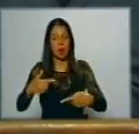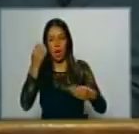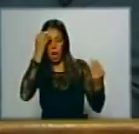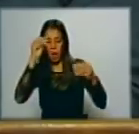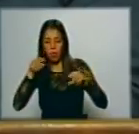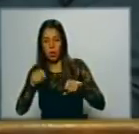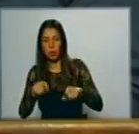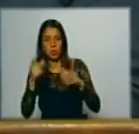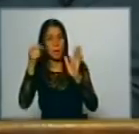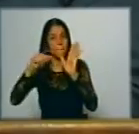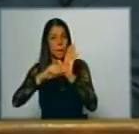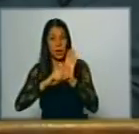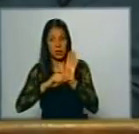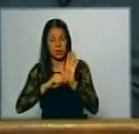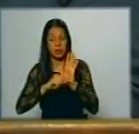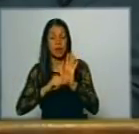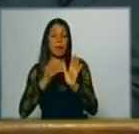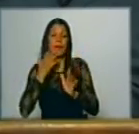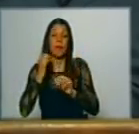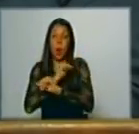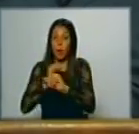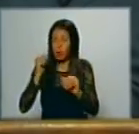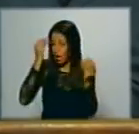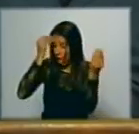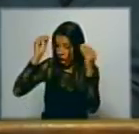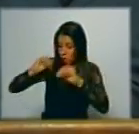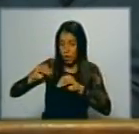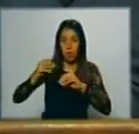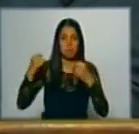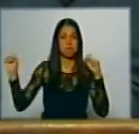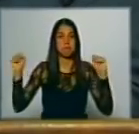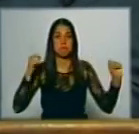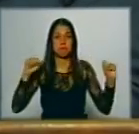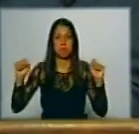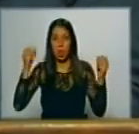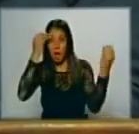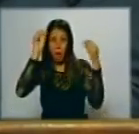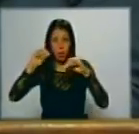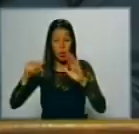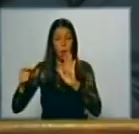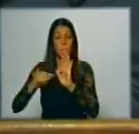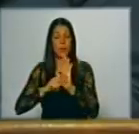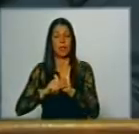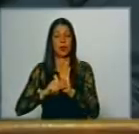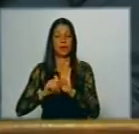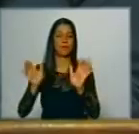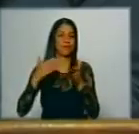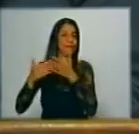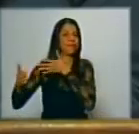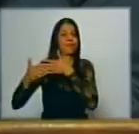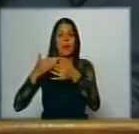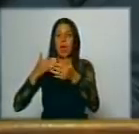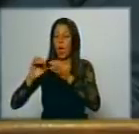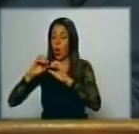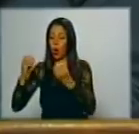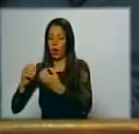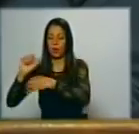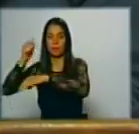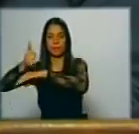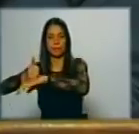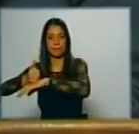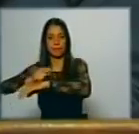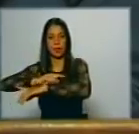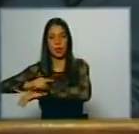caso que no sea posible lograr convenios sobre los precios, el órgano rector fijará mediante